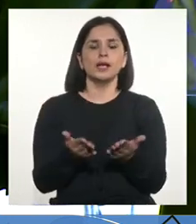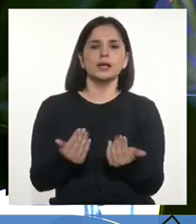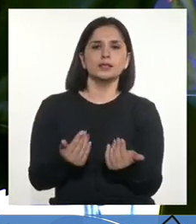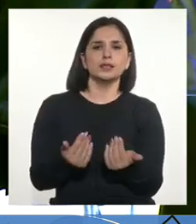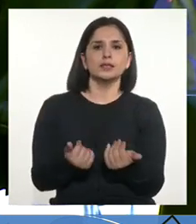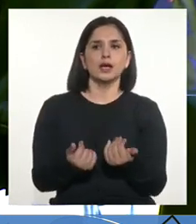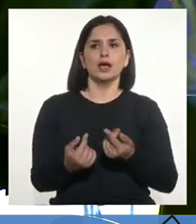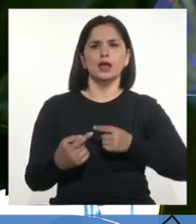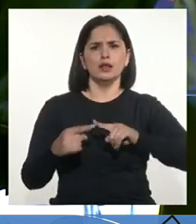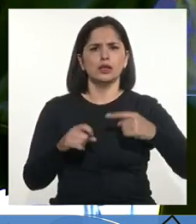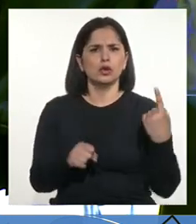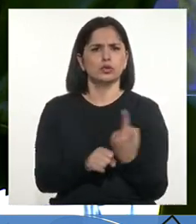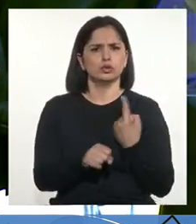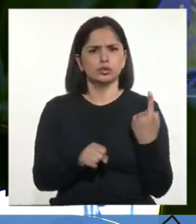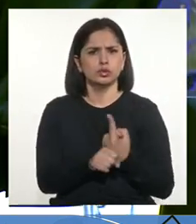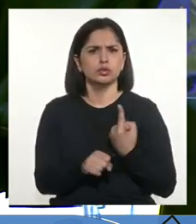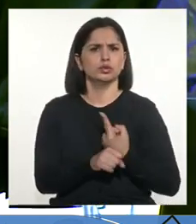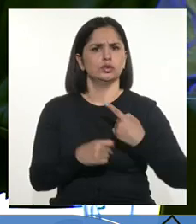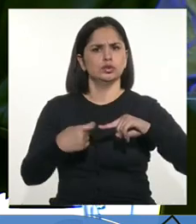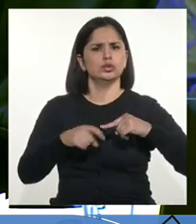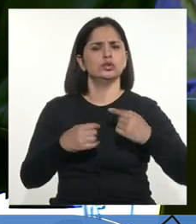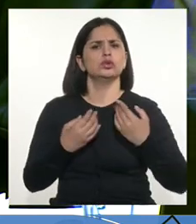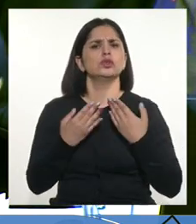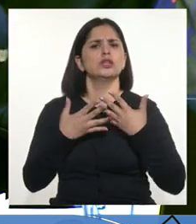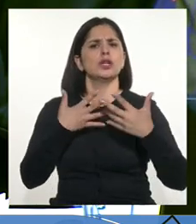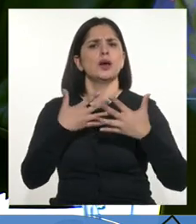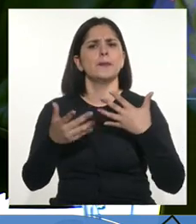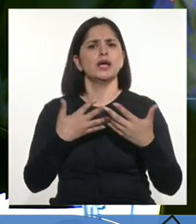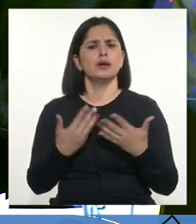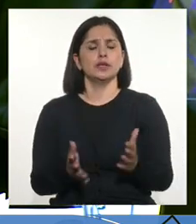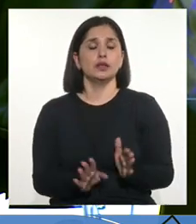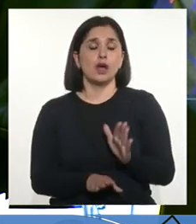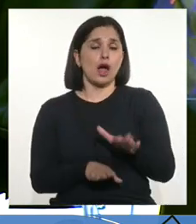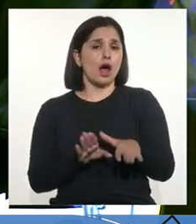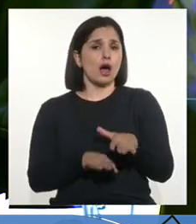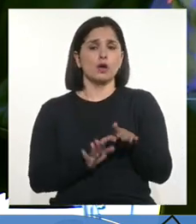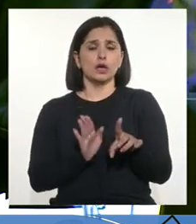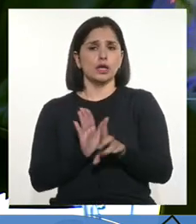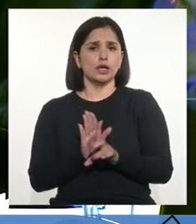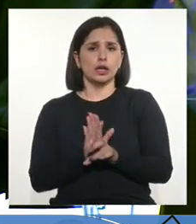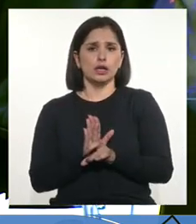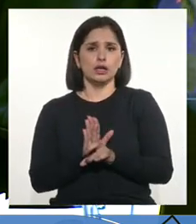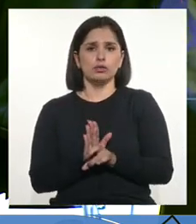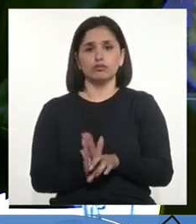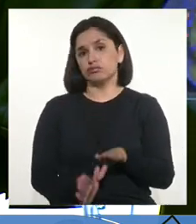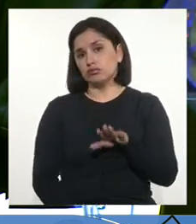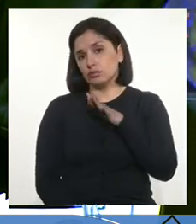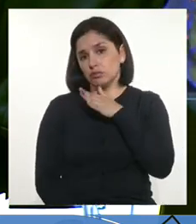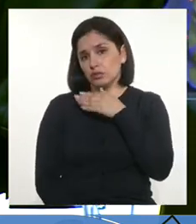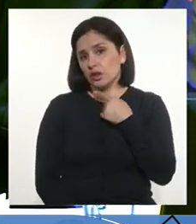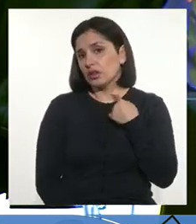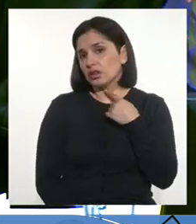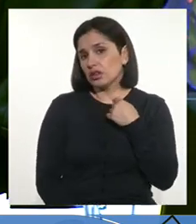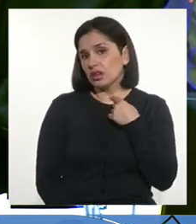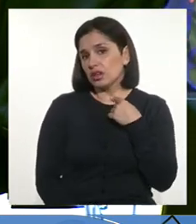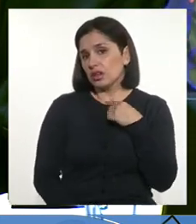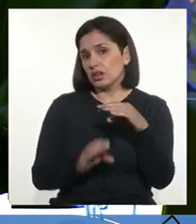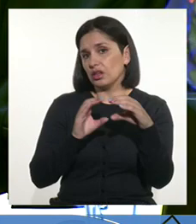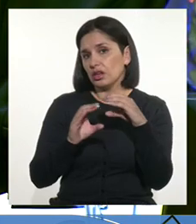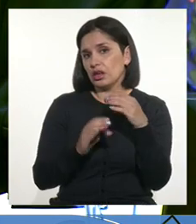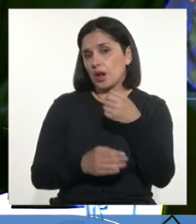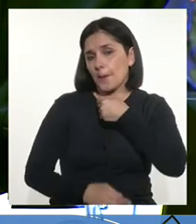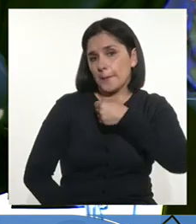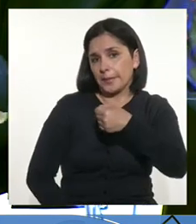de debatir transparentemente aunque quizás la ley no tenga el interés de los medios de comunicación